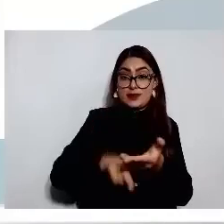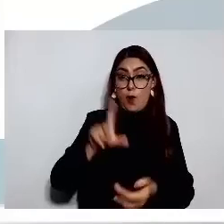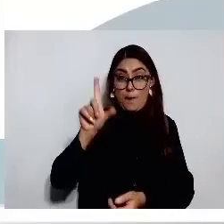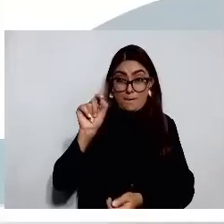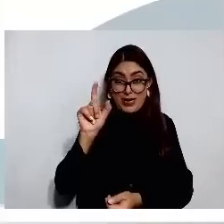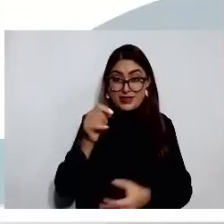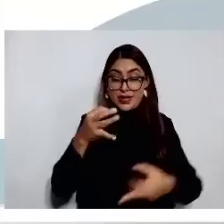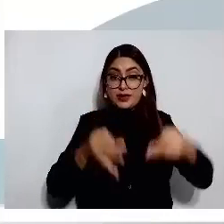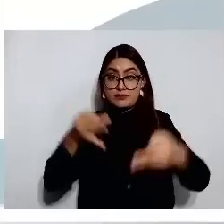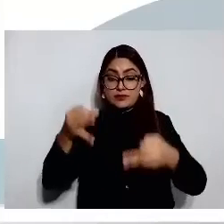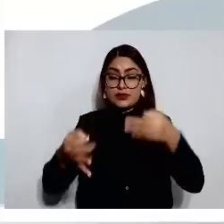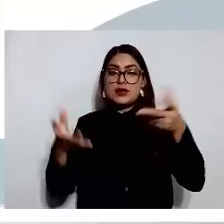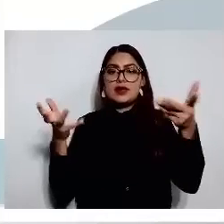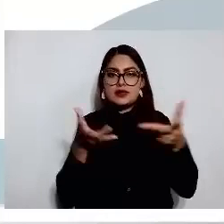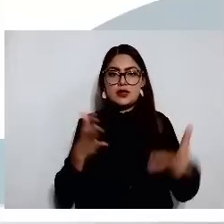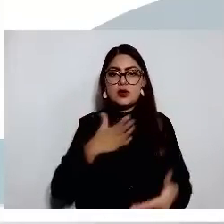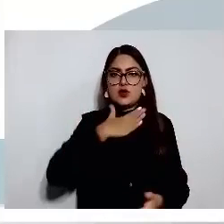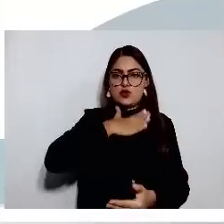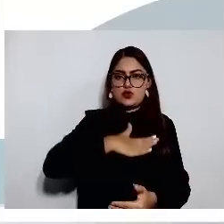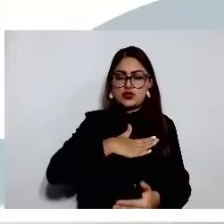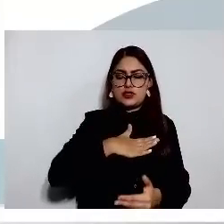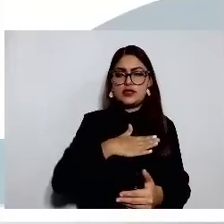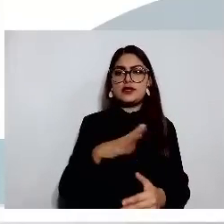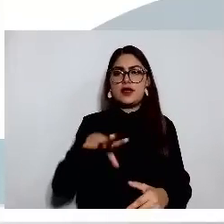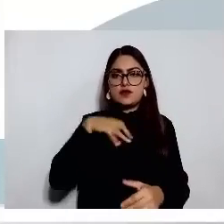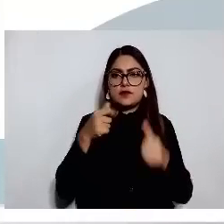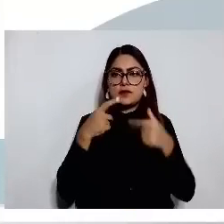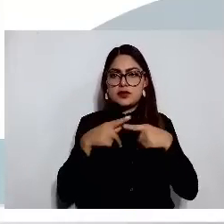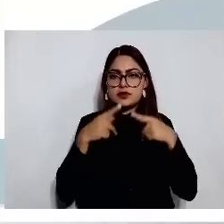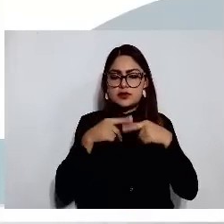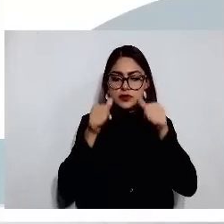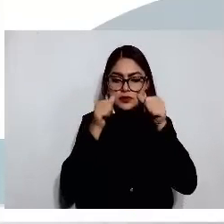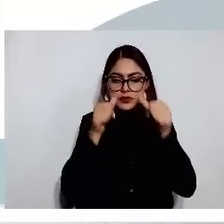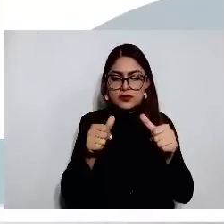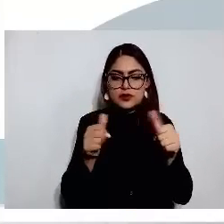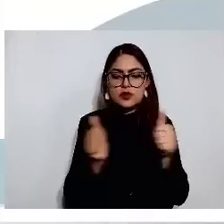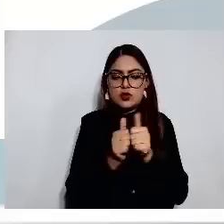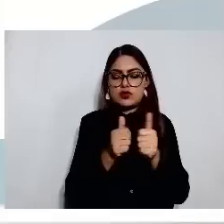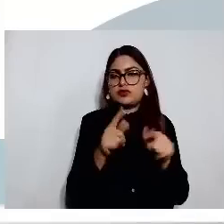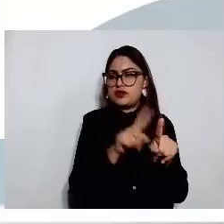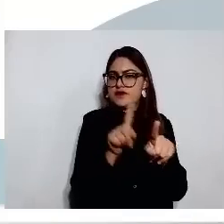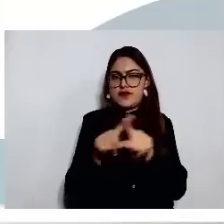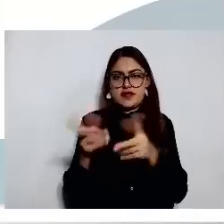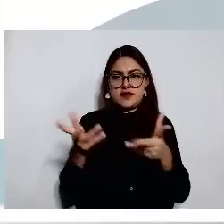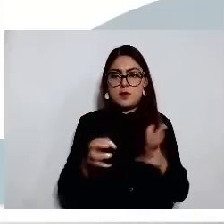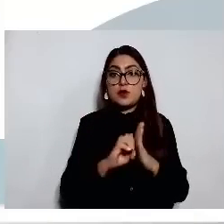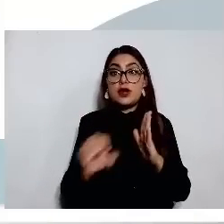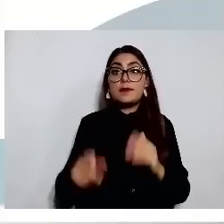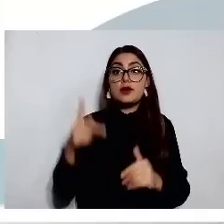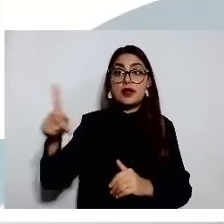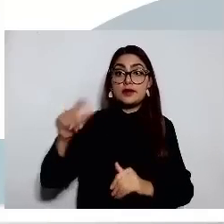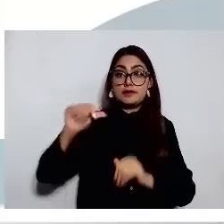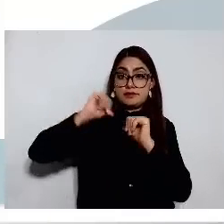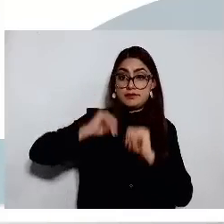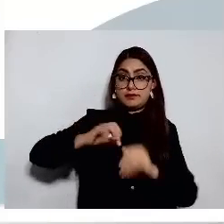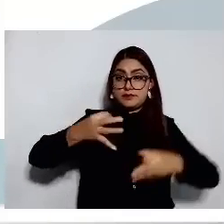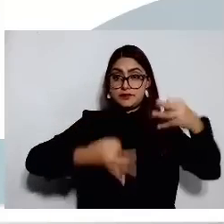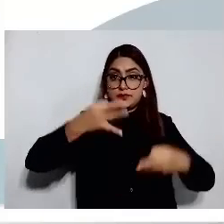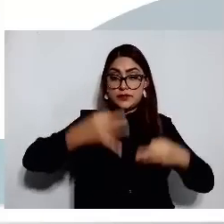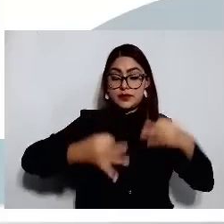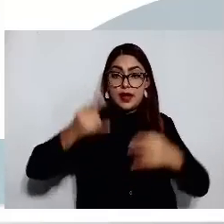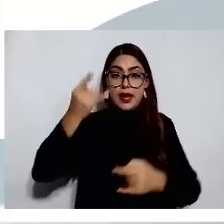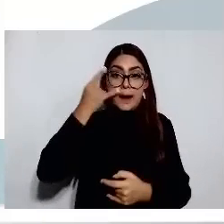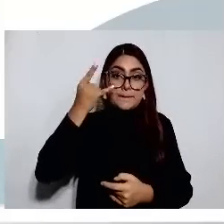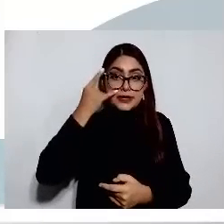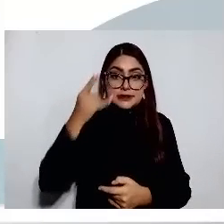esta justicia con varios tipos de prácticas. Una de ellas es el Poder Judicial de Campeche, en donde literal el tribunal es donde van